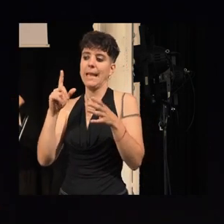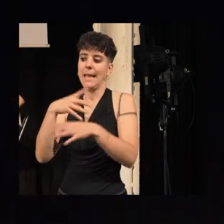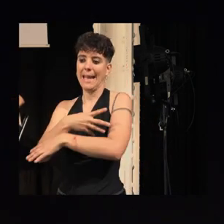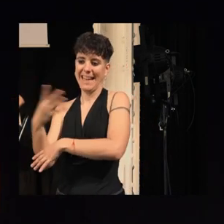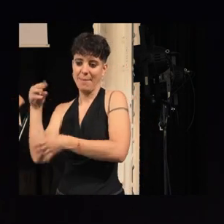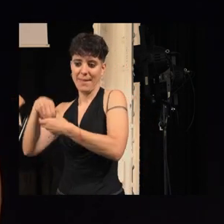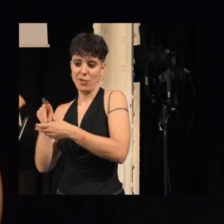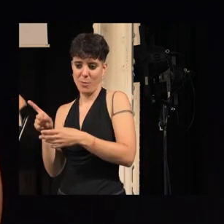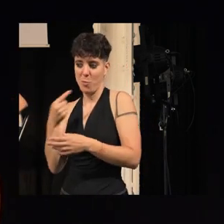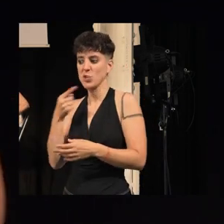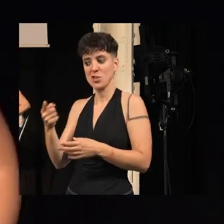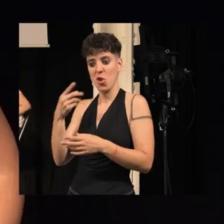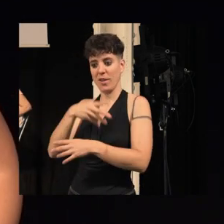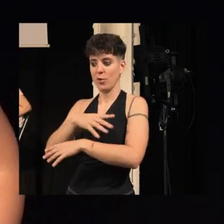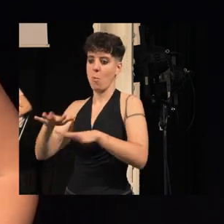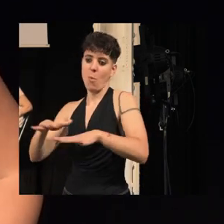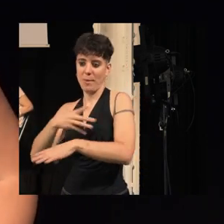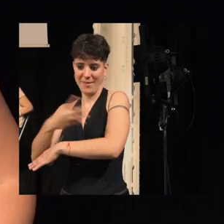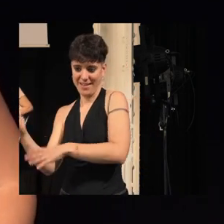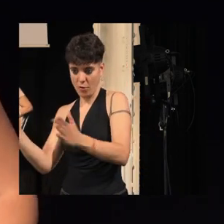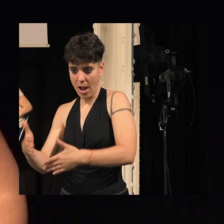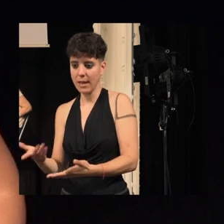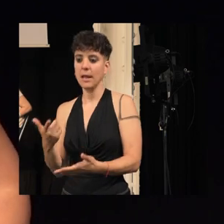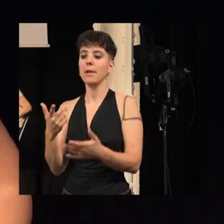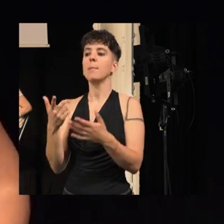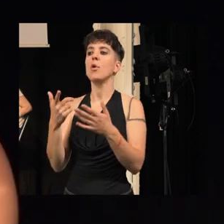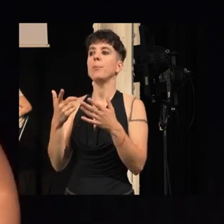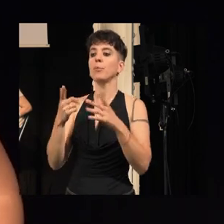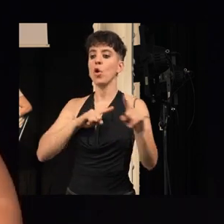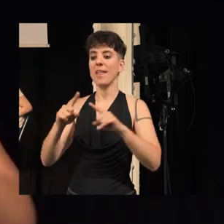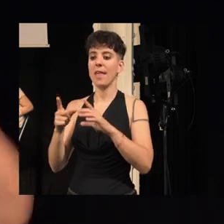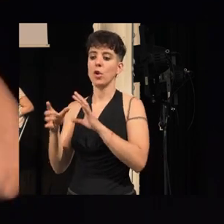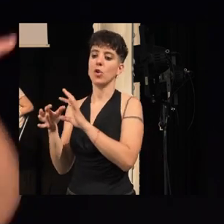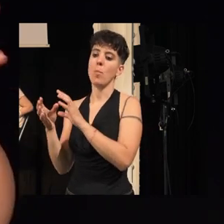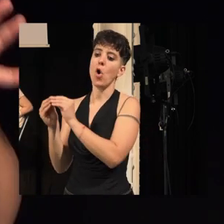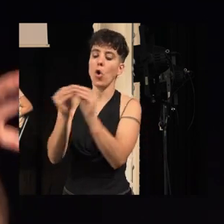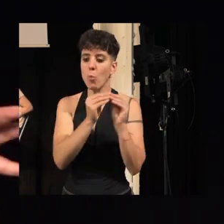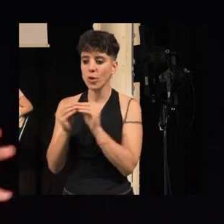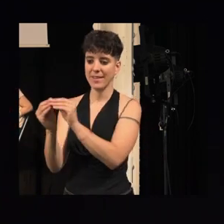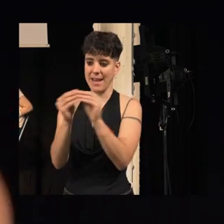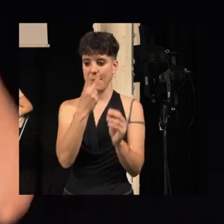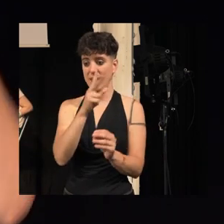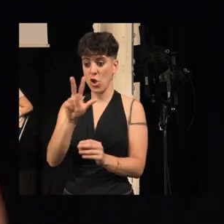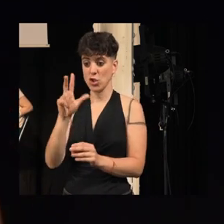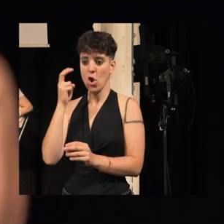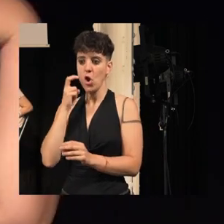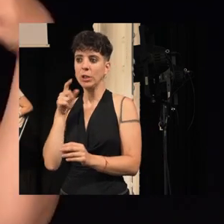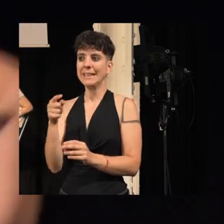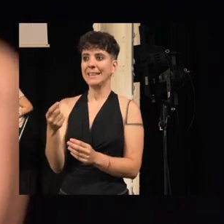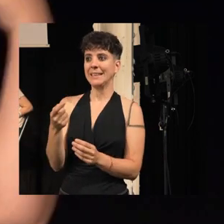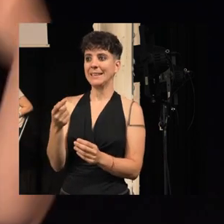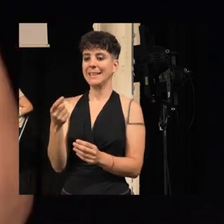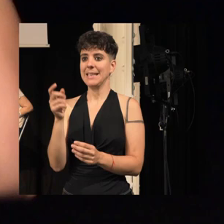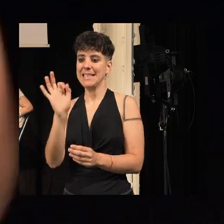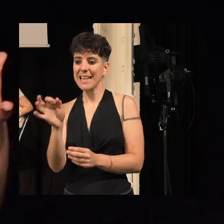¿no? Unitarias, como sería la comisión del 28J, es muy minoritaria, sí, están, pero no están en los términos en los que